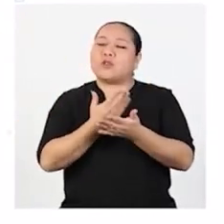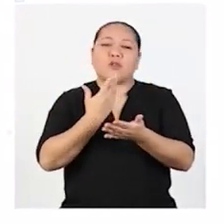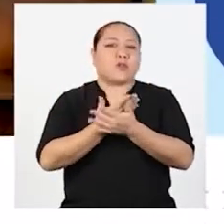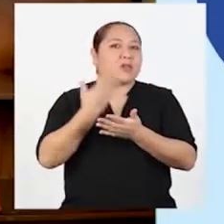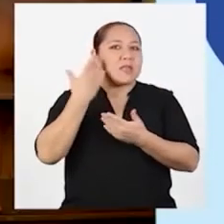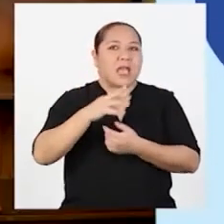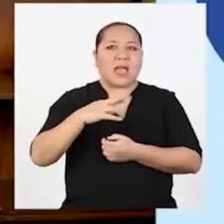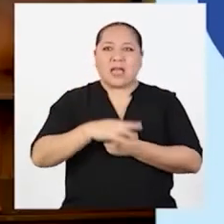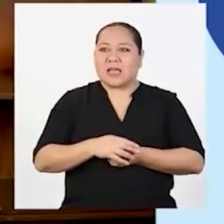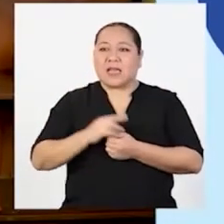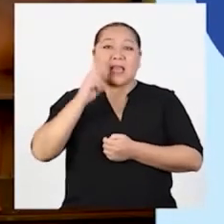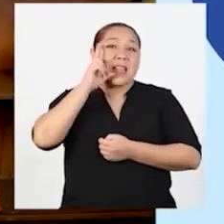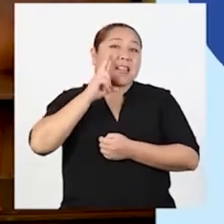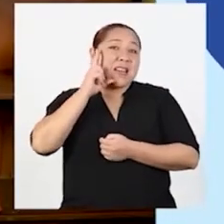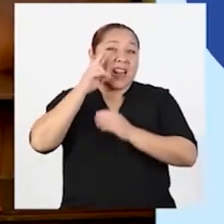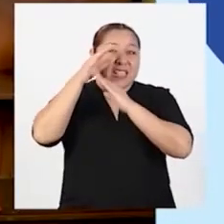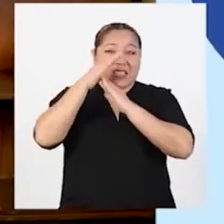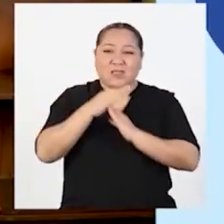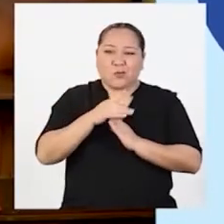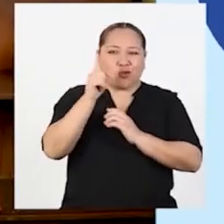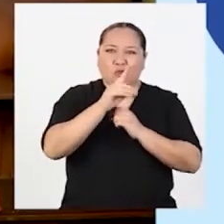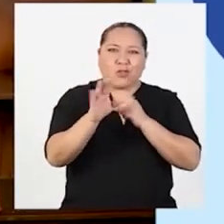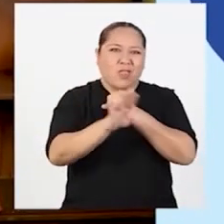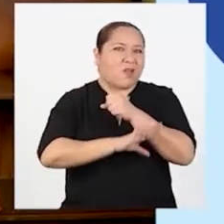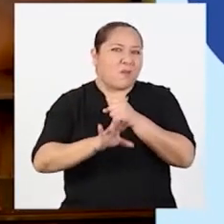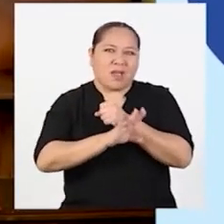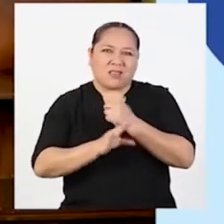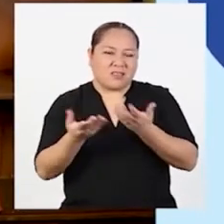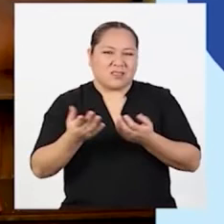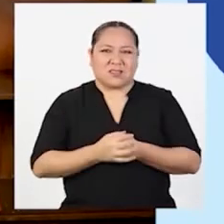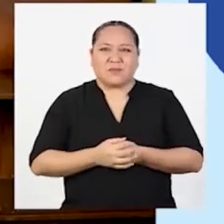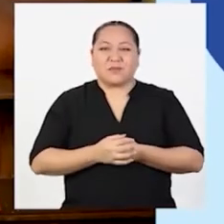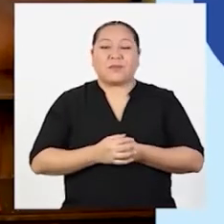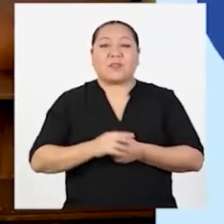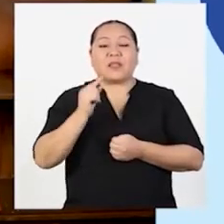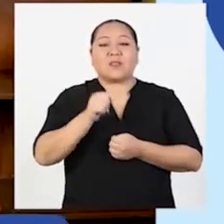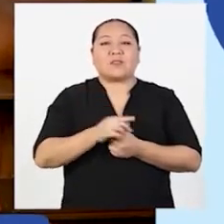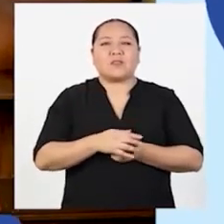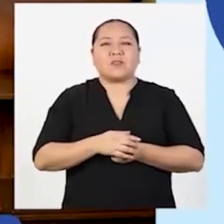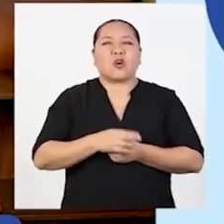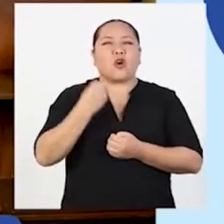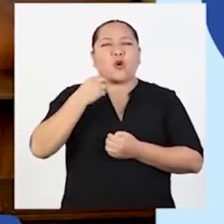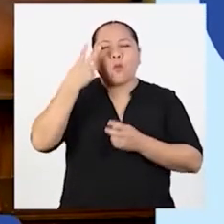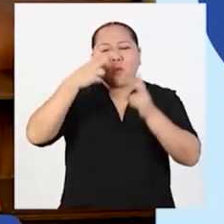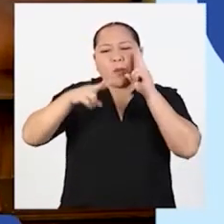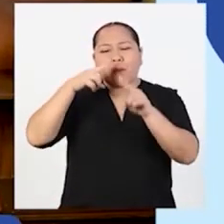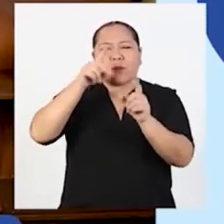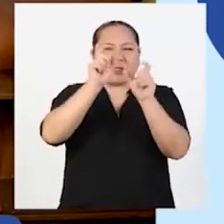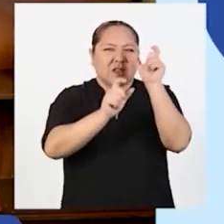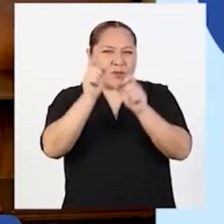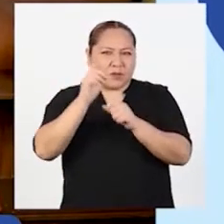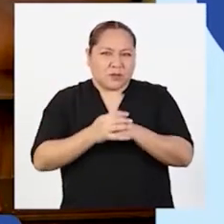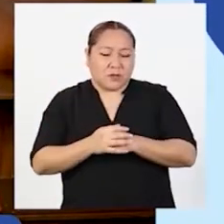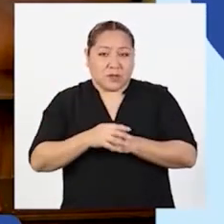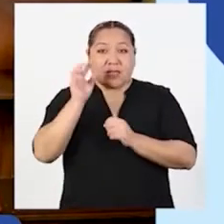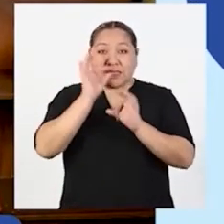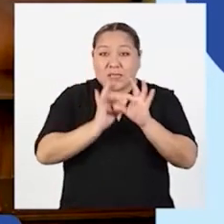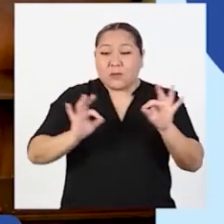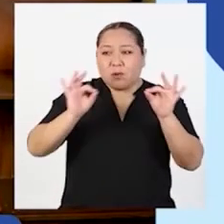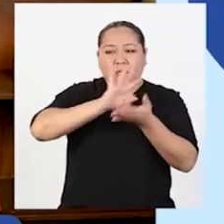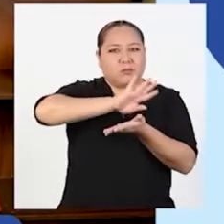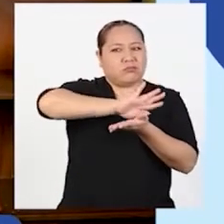científico. Este hallazgo tiene grandes implicancias en la visión que tengamos del ser humano, siendo capaces de hacer a un lado